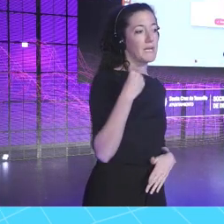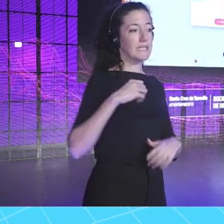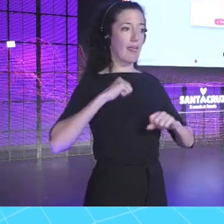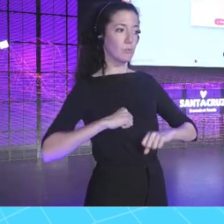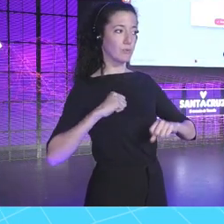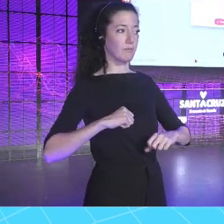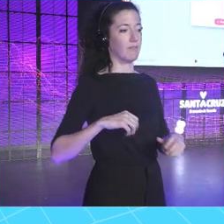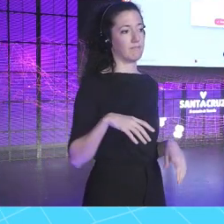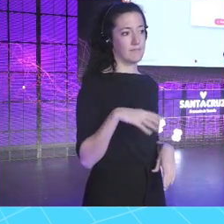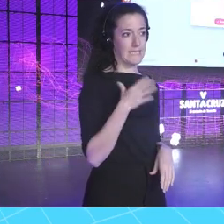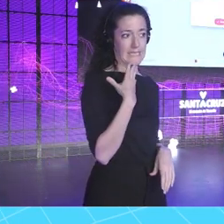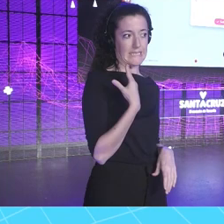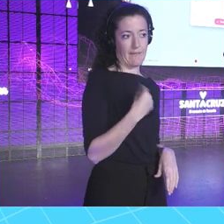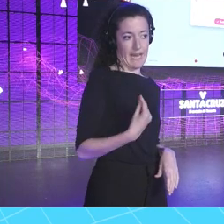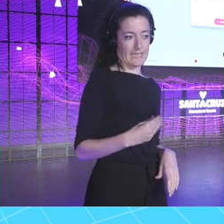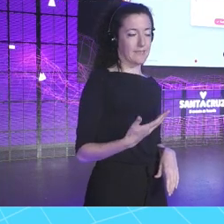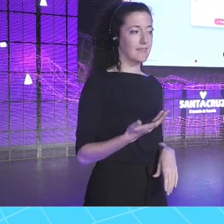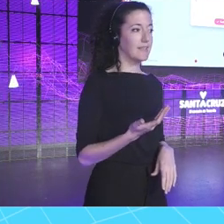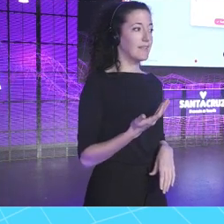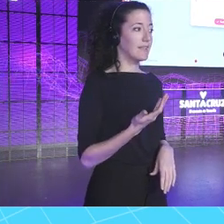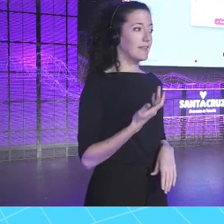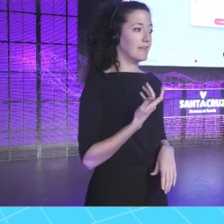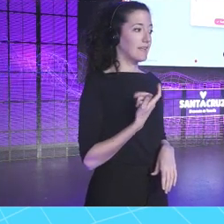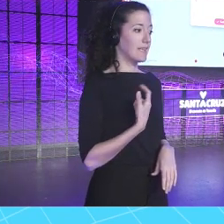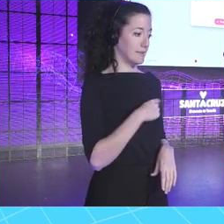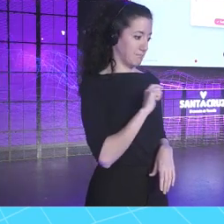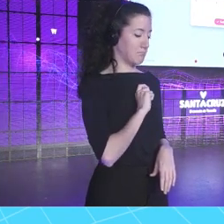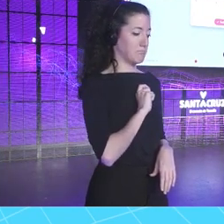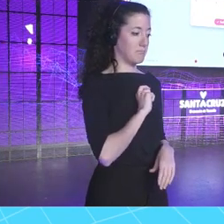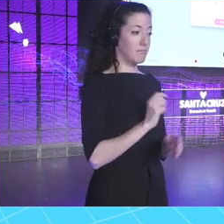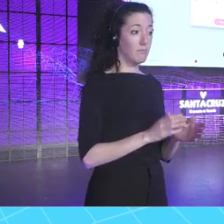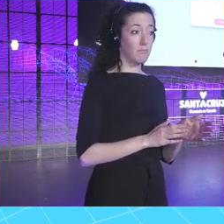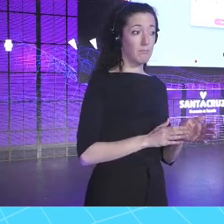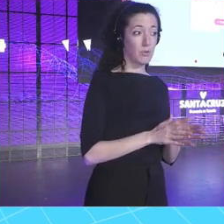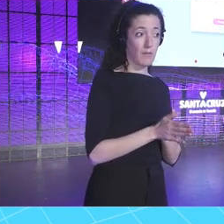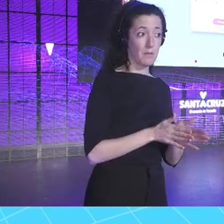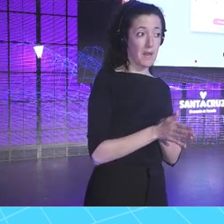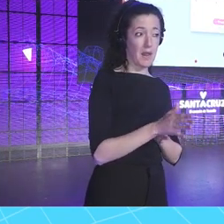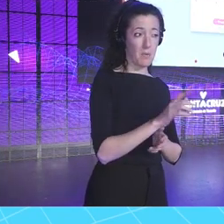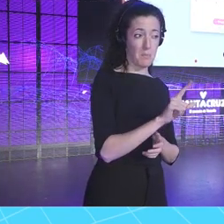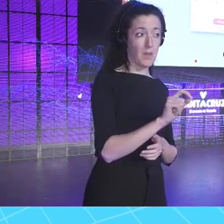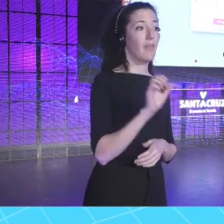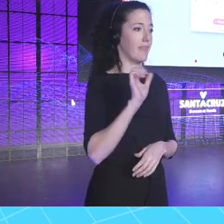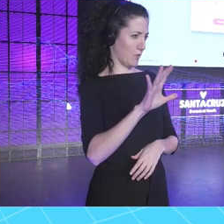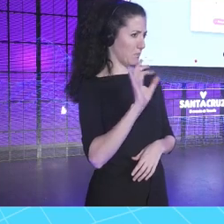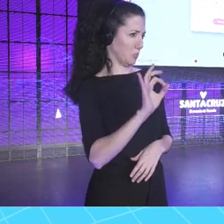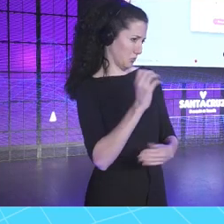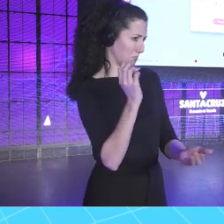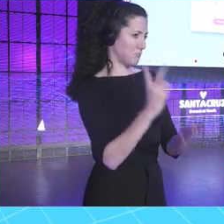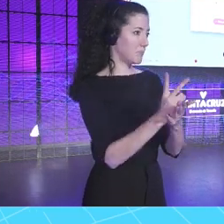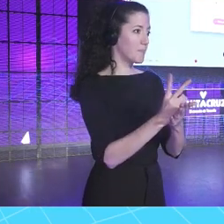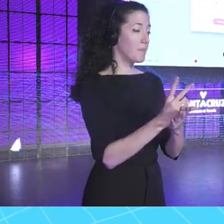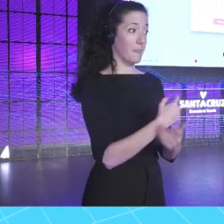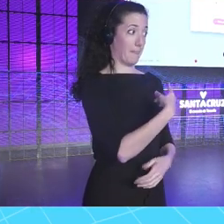spanish será motivacional y un minuto o cinco minutos hemos venido a jugar lo haremos de 5 minutos y la está creando entonces